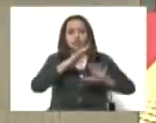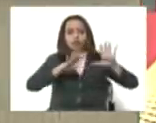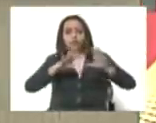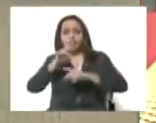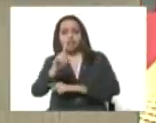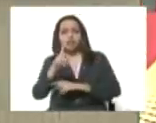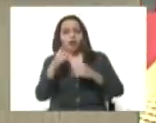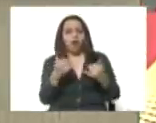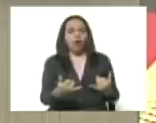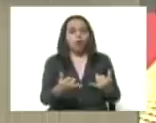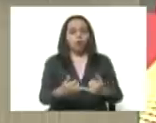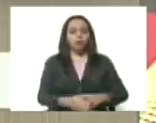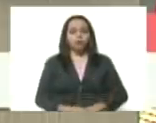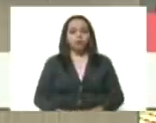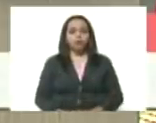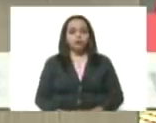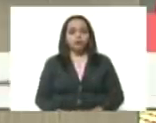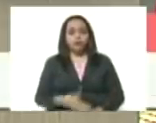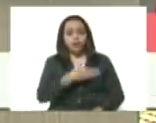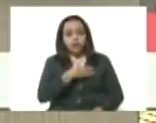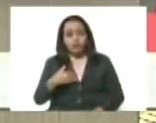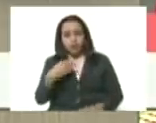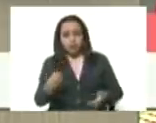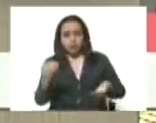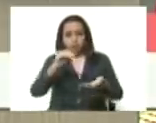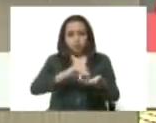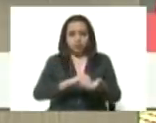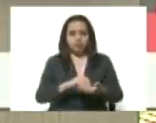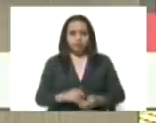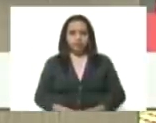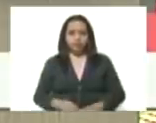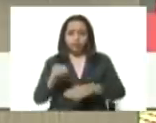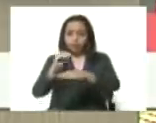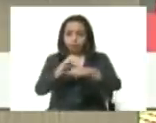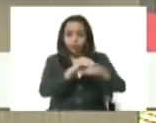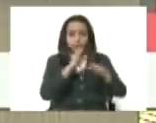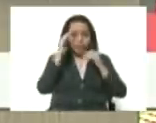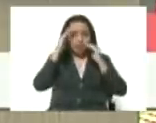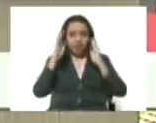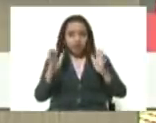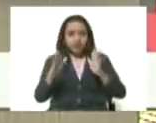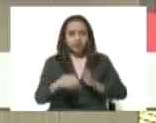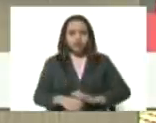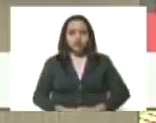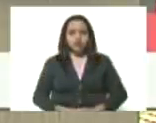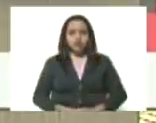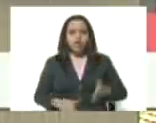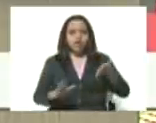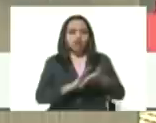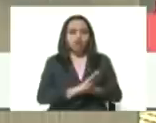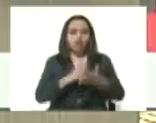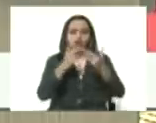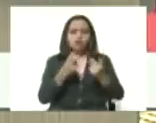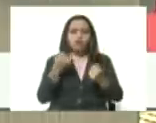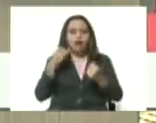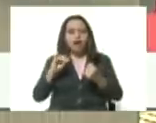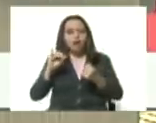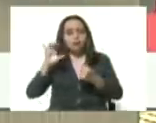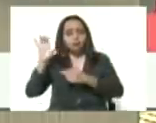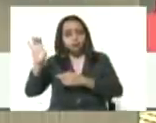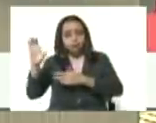11.191 casos. Yo quiero nuevamente llamar la atención sobre los casos